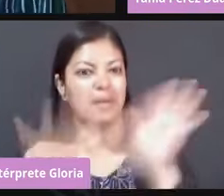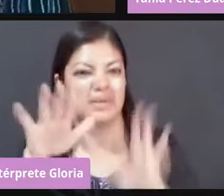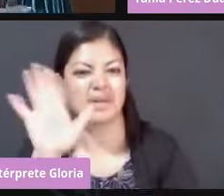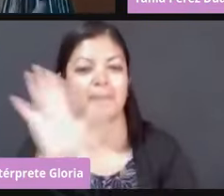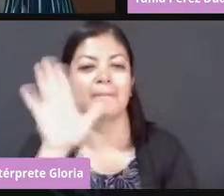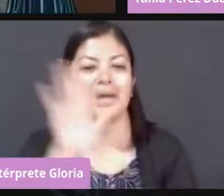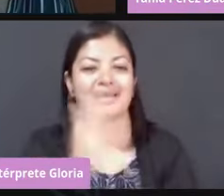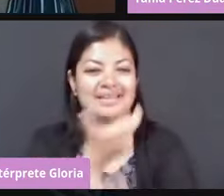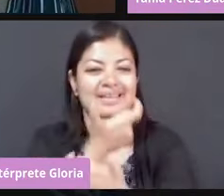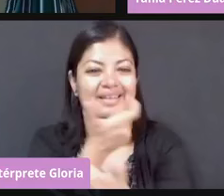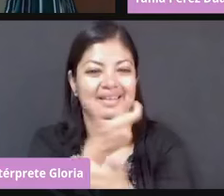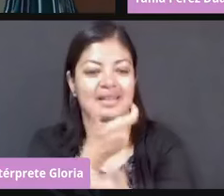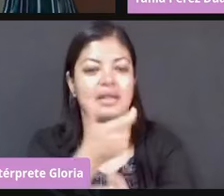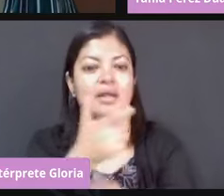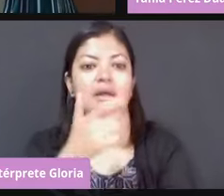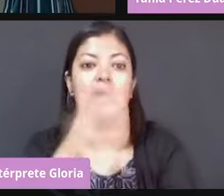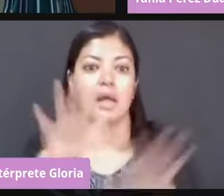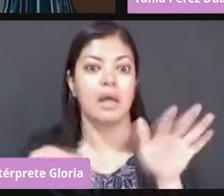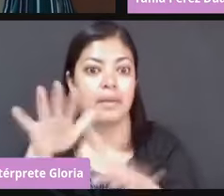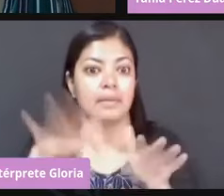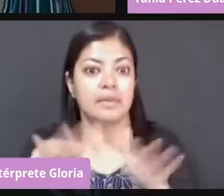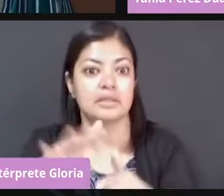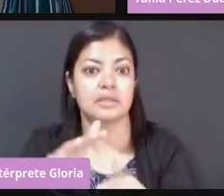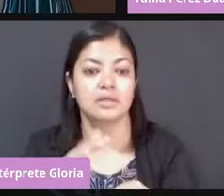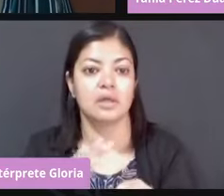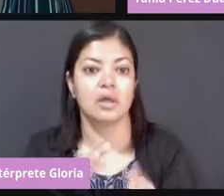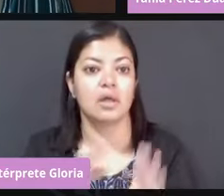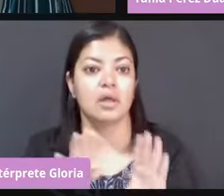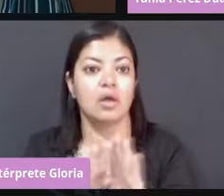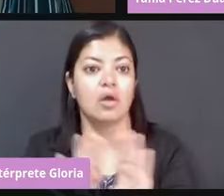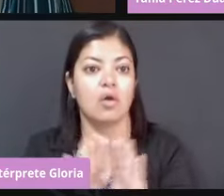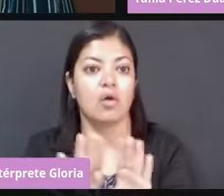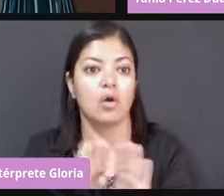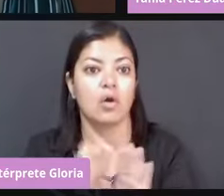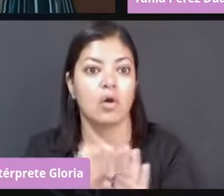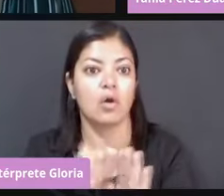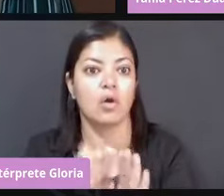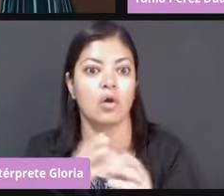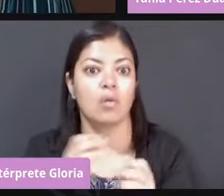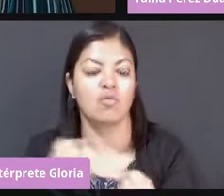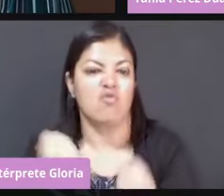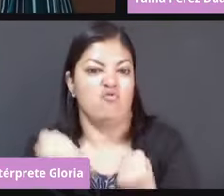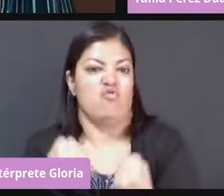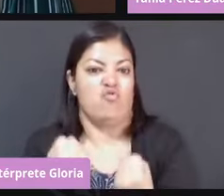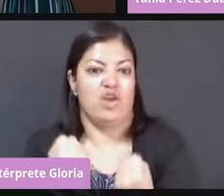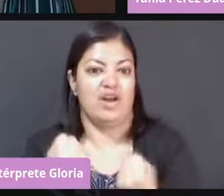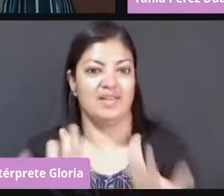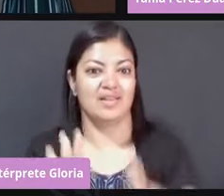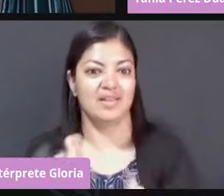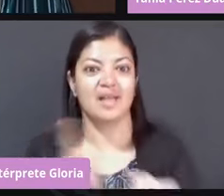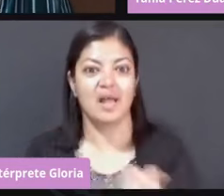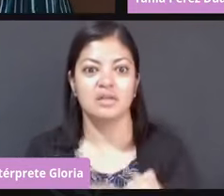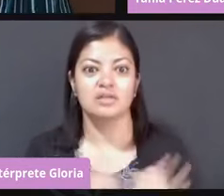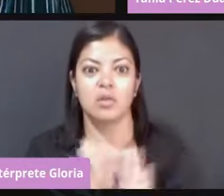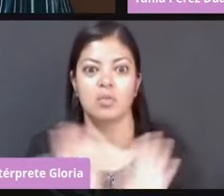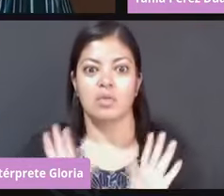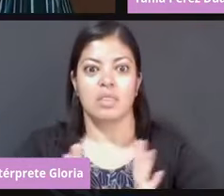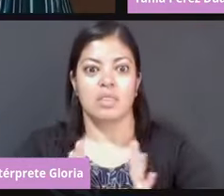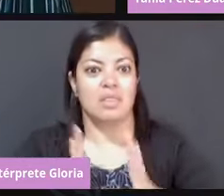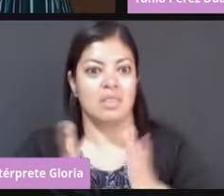graciosas o a veces caerían en lo dramático, ¿no? En lo escénico, pues, y